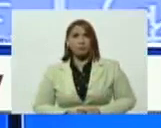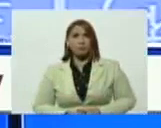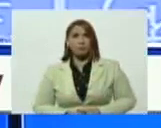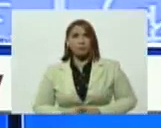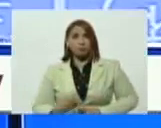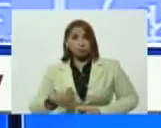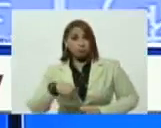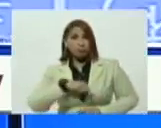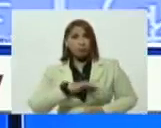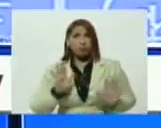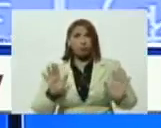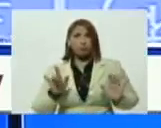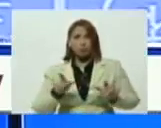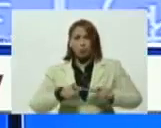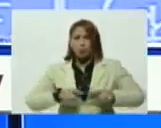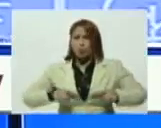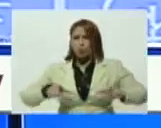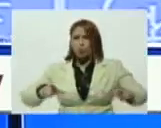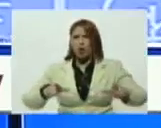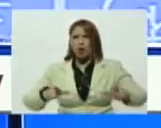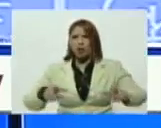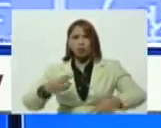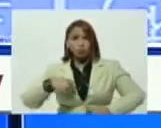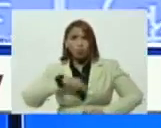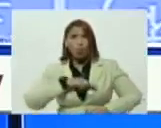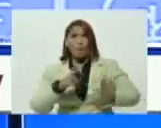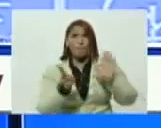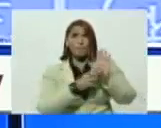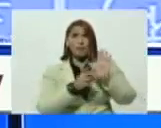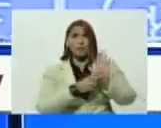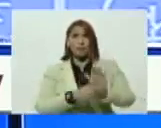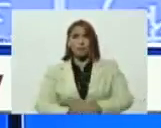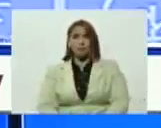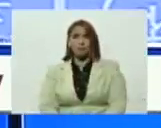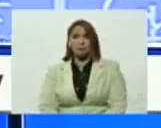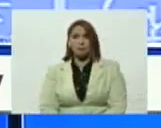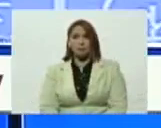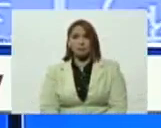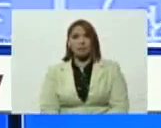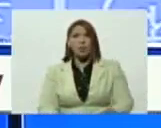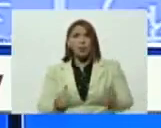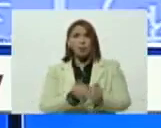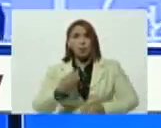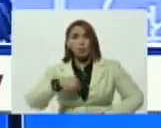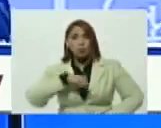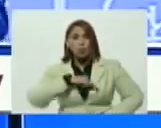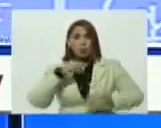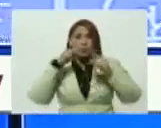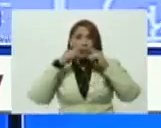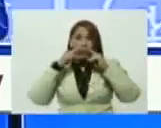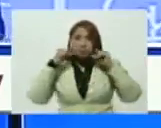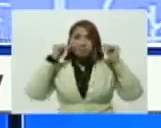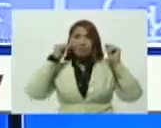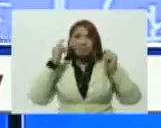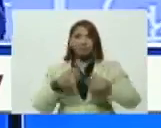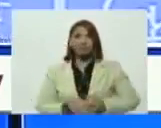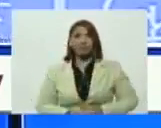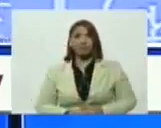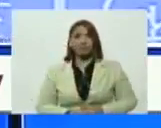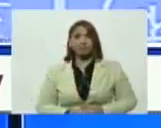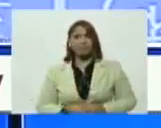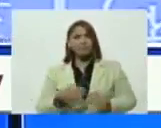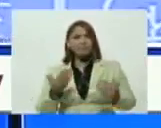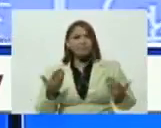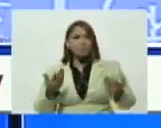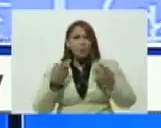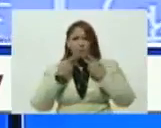estamos en todos los espacios porque somos de verdad y estamos con nuestra sonrisa, nuestro mensaje de esperanza, estamos